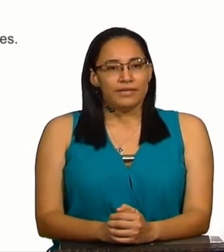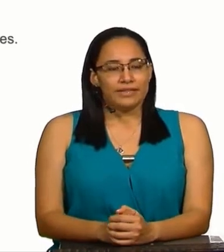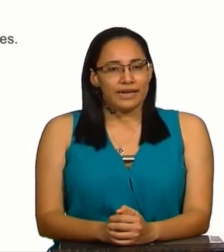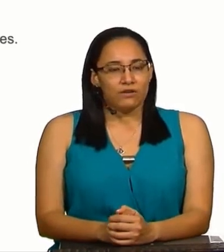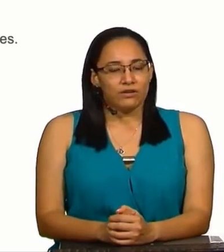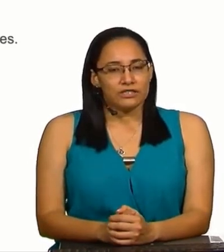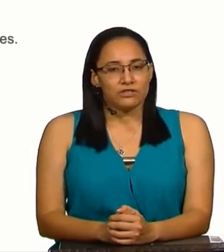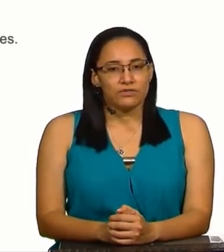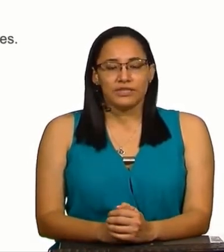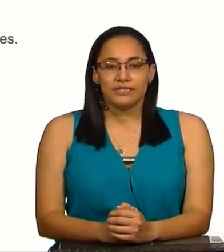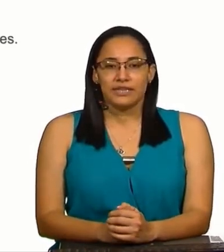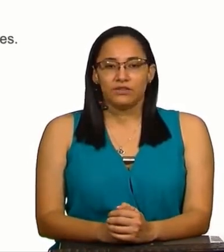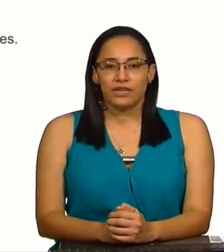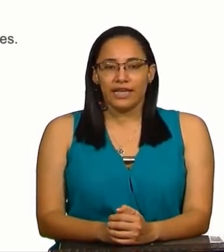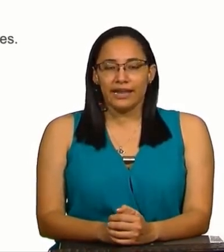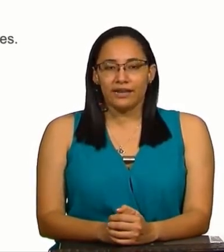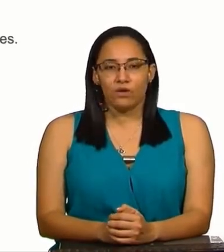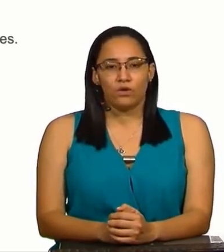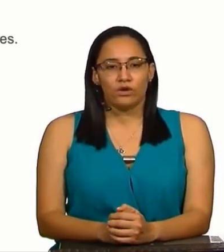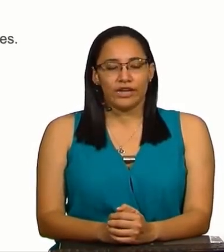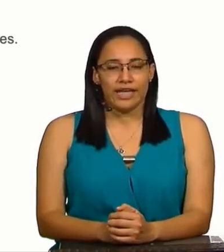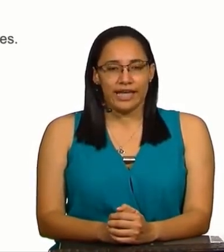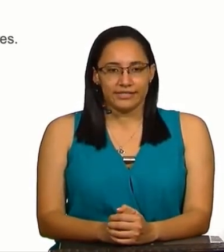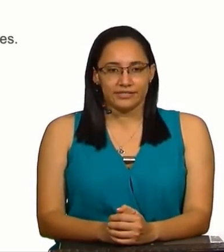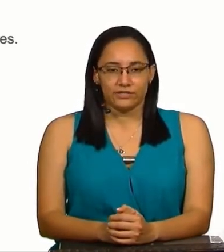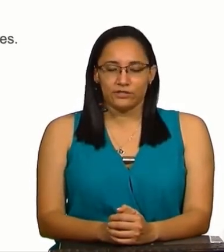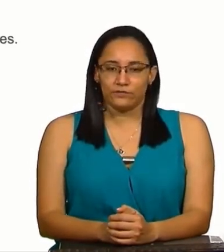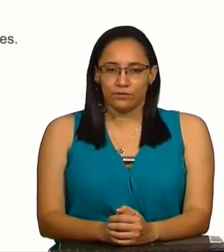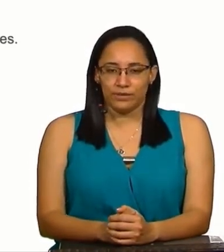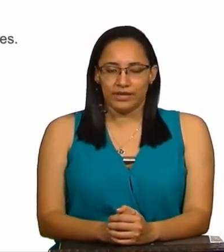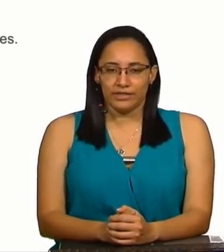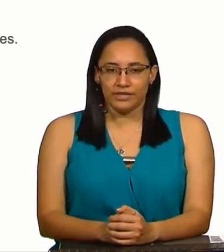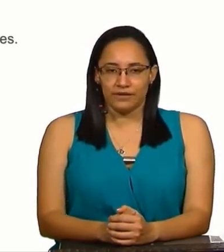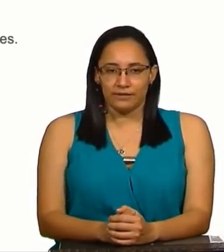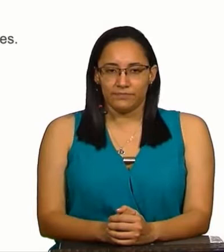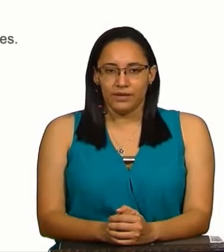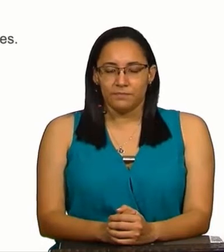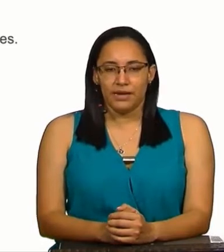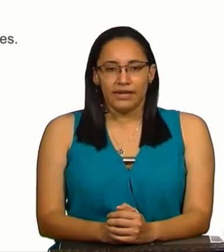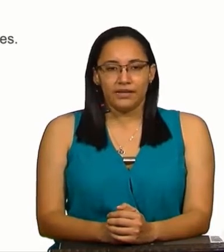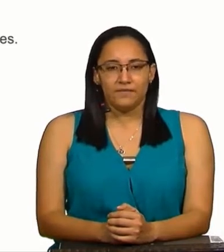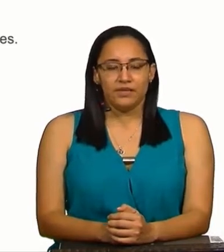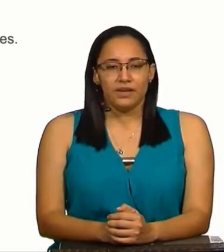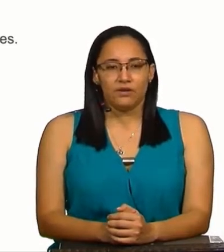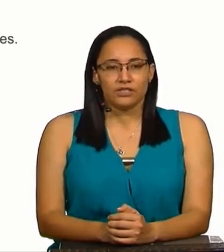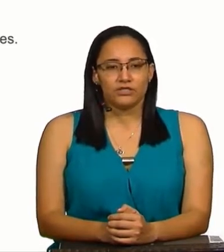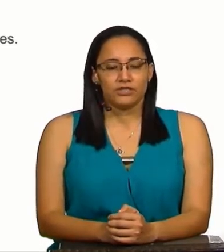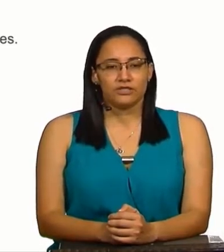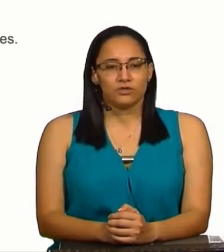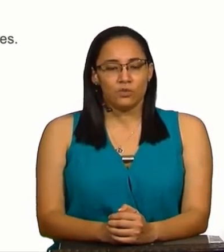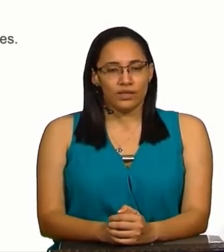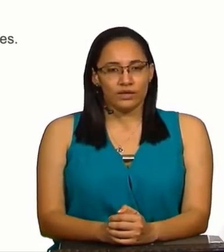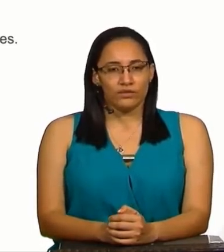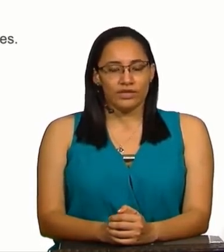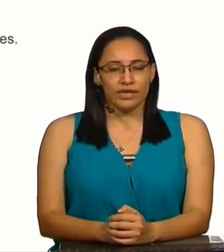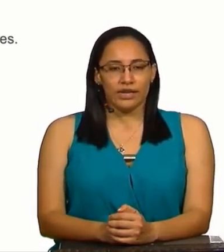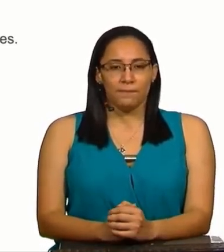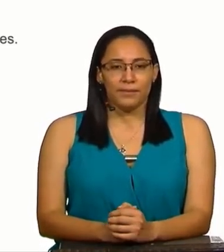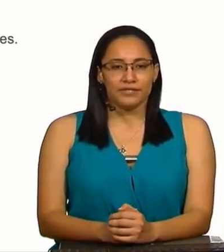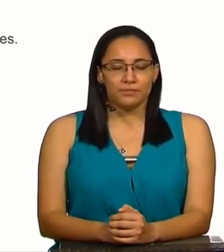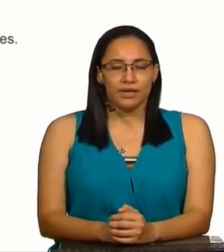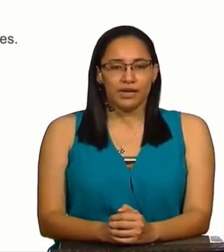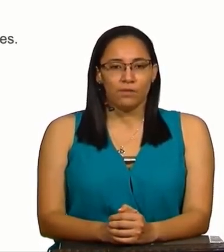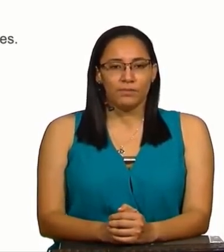a completar las oraciones utilizando can or can't, su forma negativa. Van a escribir las oraciones en su cuaderno y